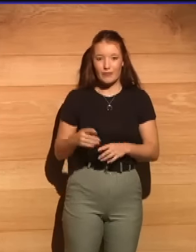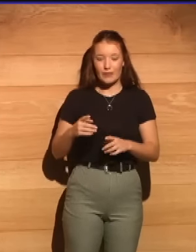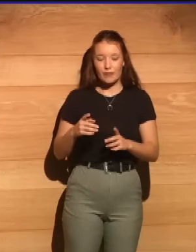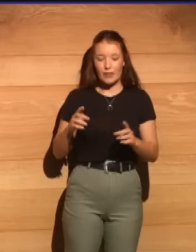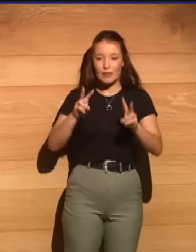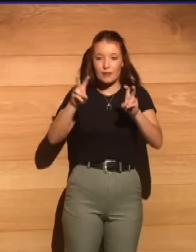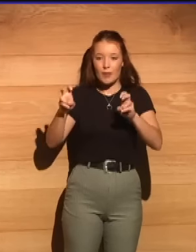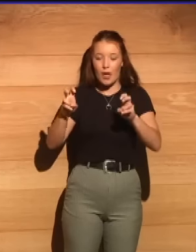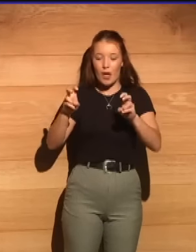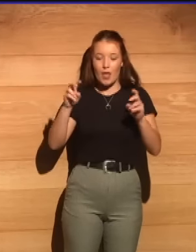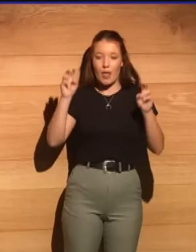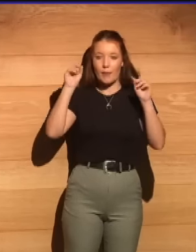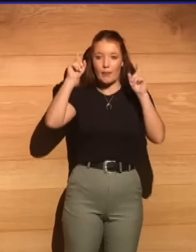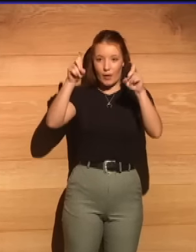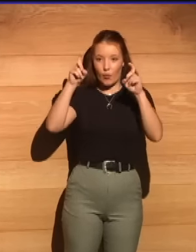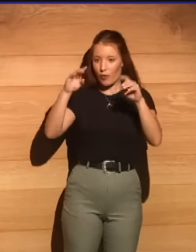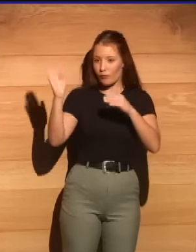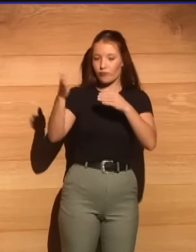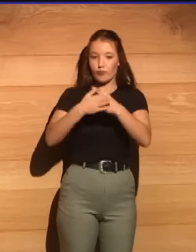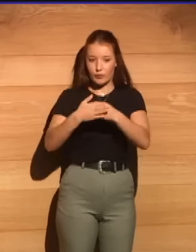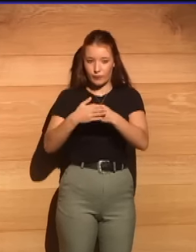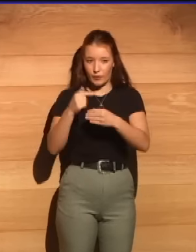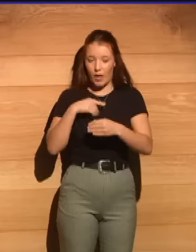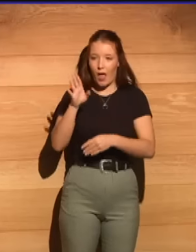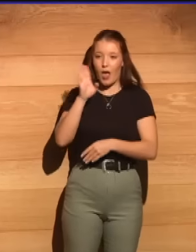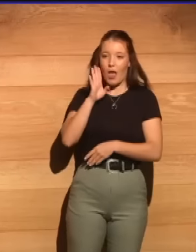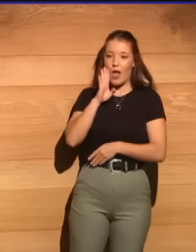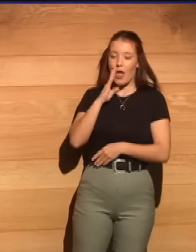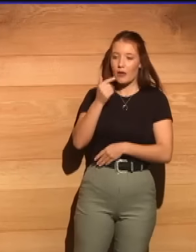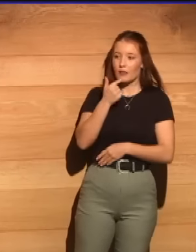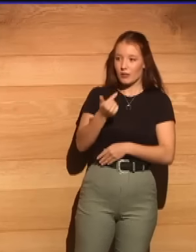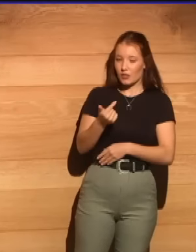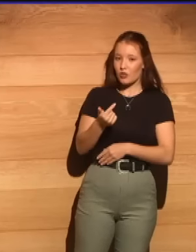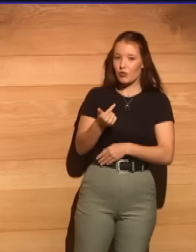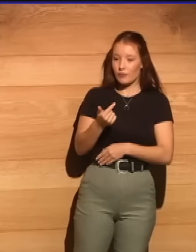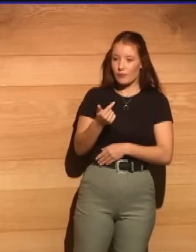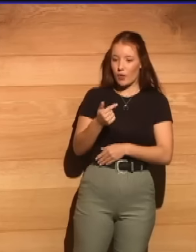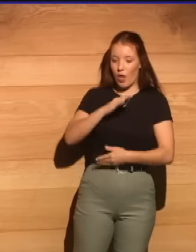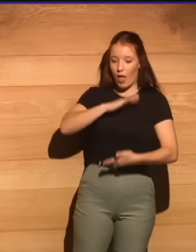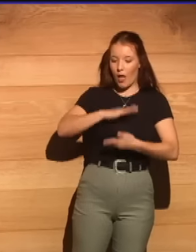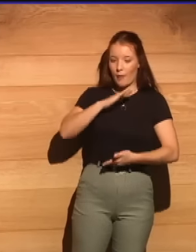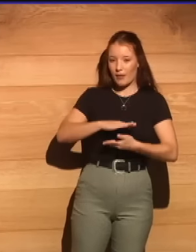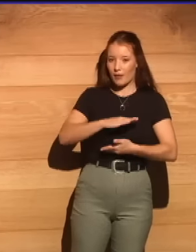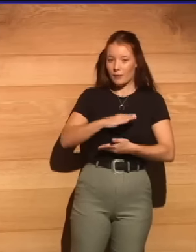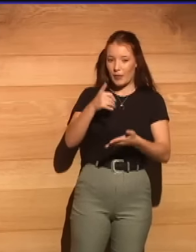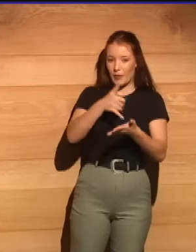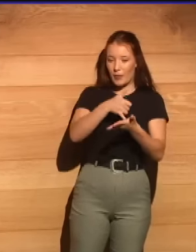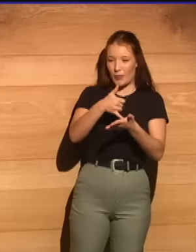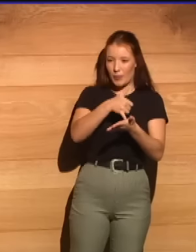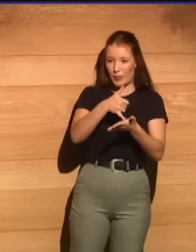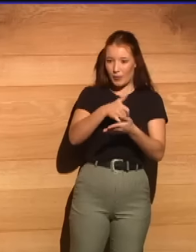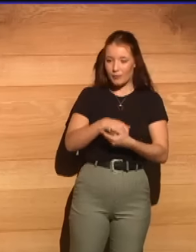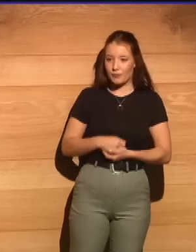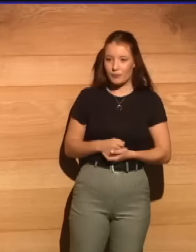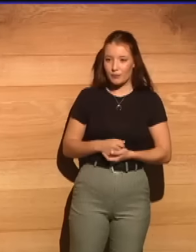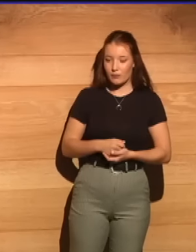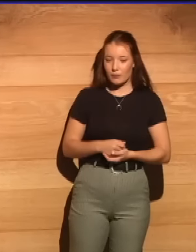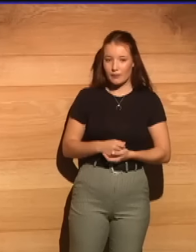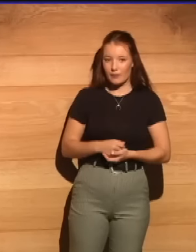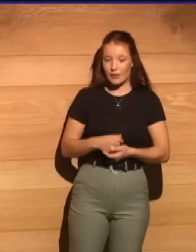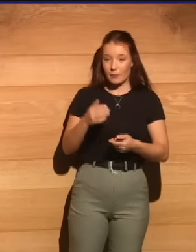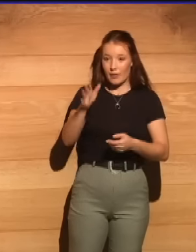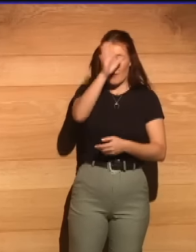me gustaría retomar algo que tú has comentado, ¿no? Que son esas habilidades blandas. A mí una de las personas que más he admirado, que murió el